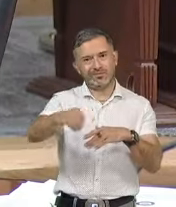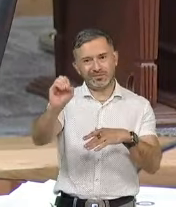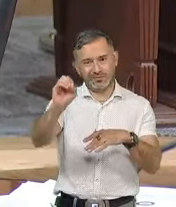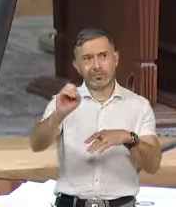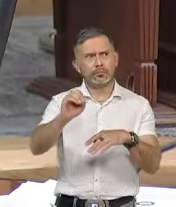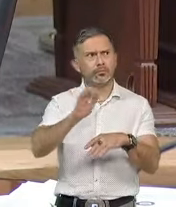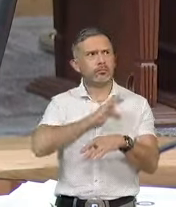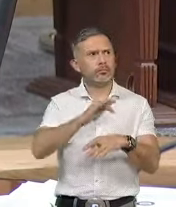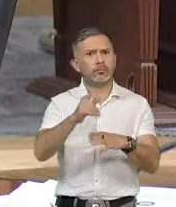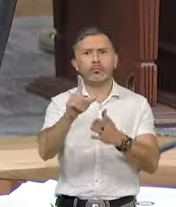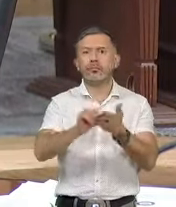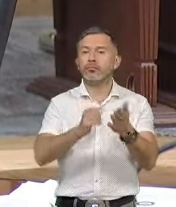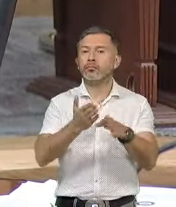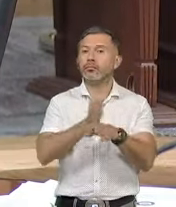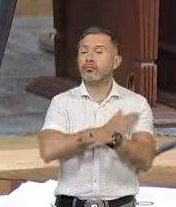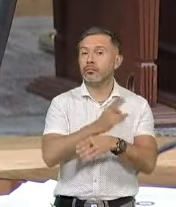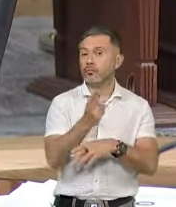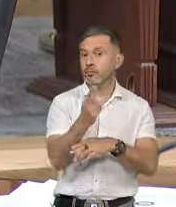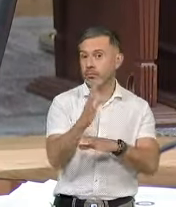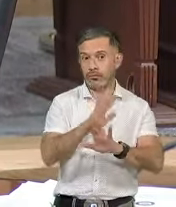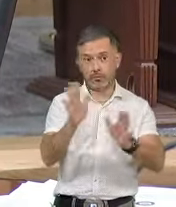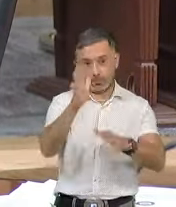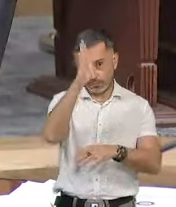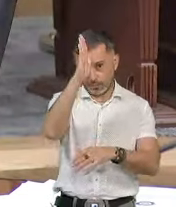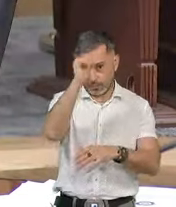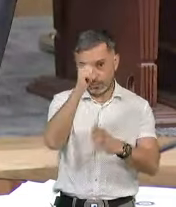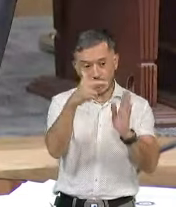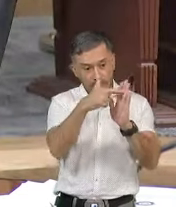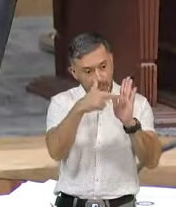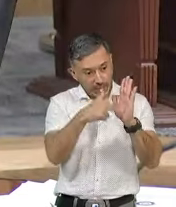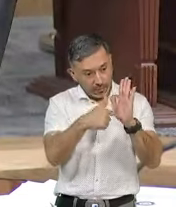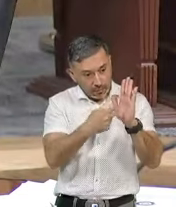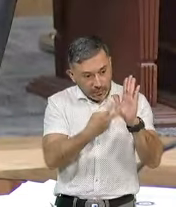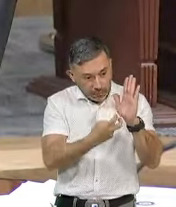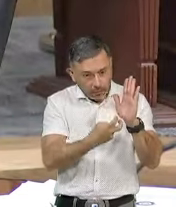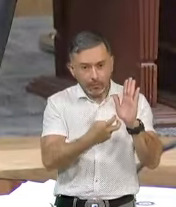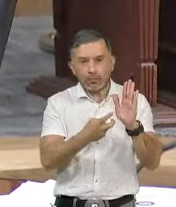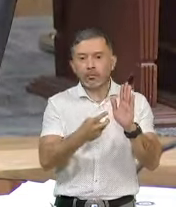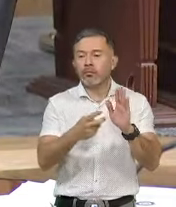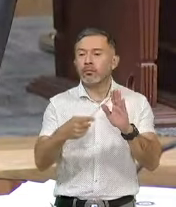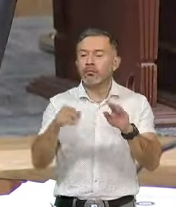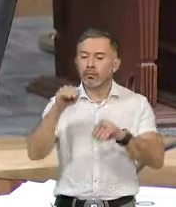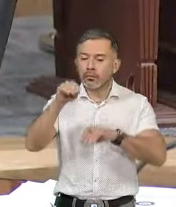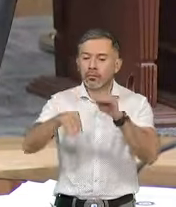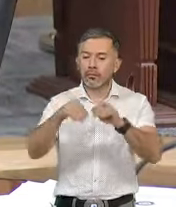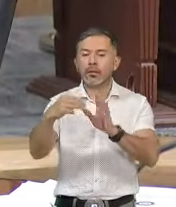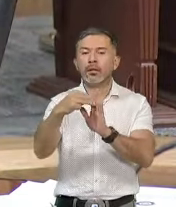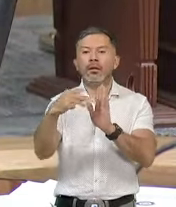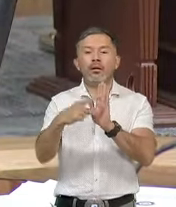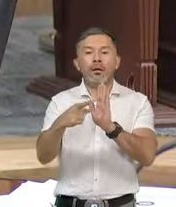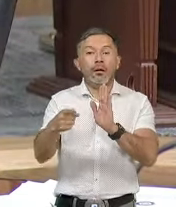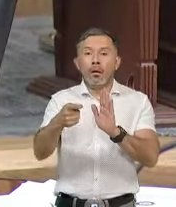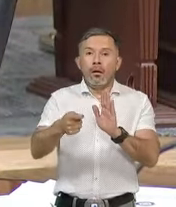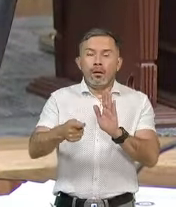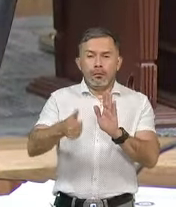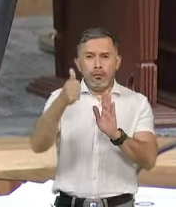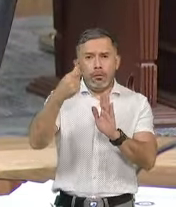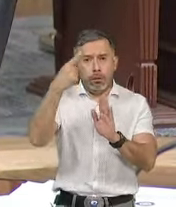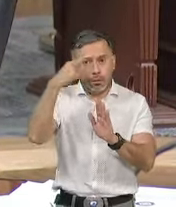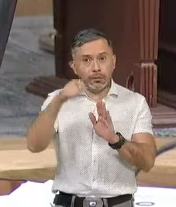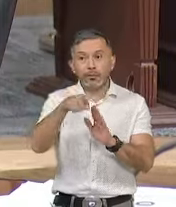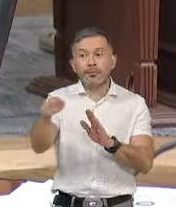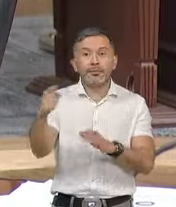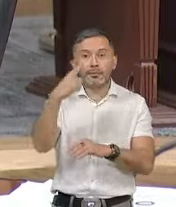el mes de noviembre y que con base en ellas es que se estableció una metodología por primera vez para que los